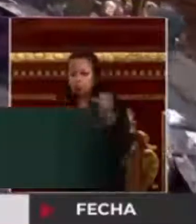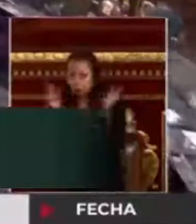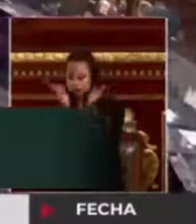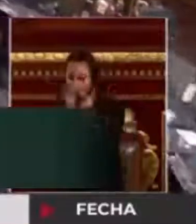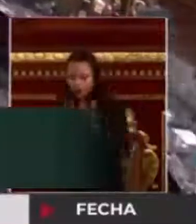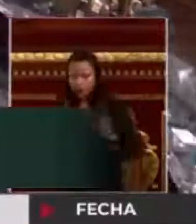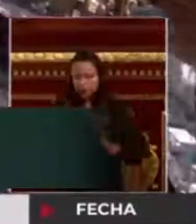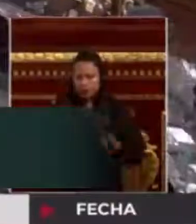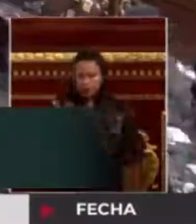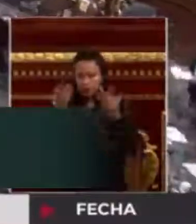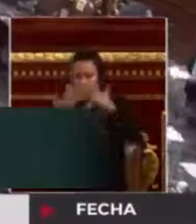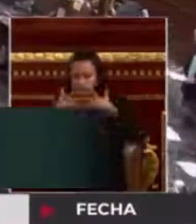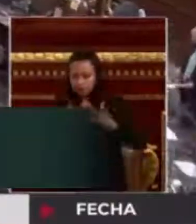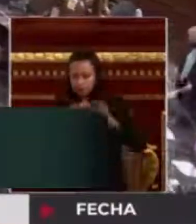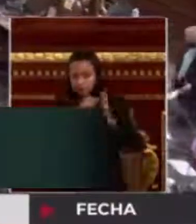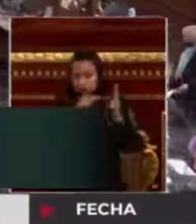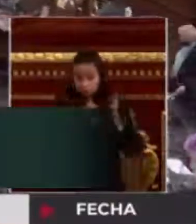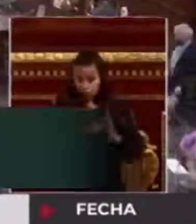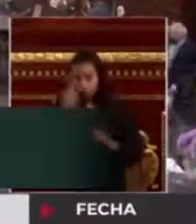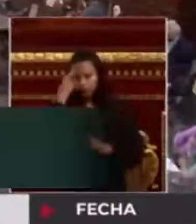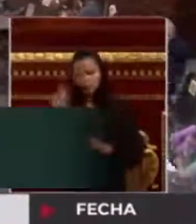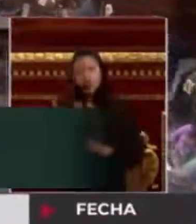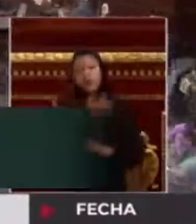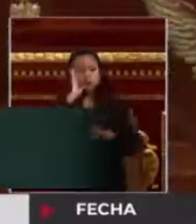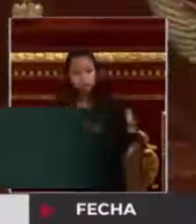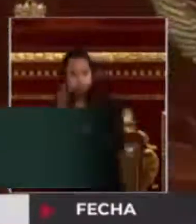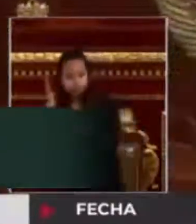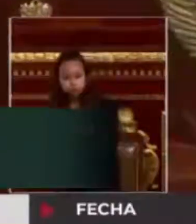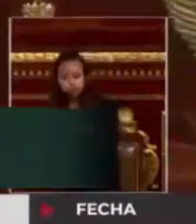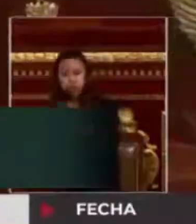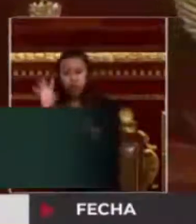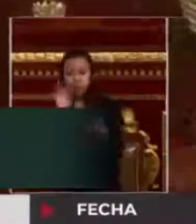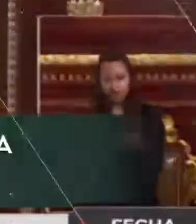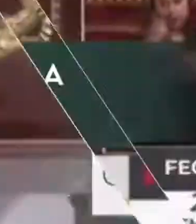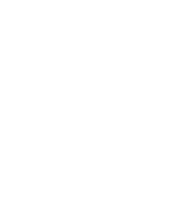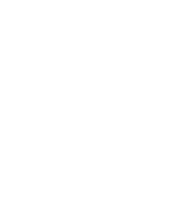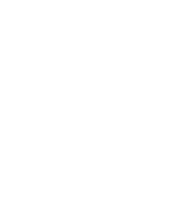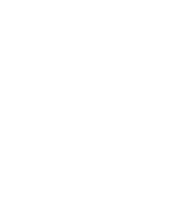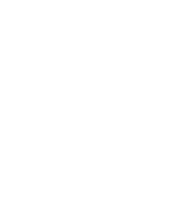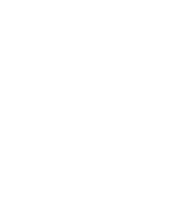población LGBT y las que formen parte de los grupos de atención prioritaria.